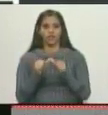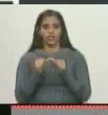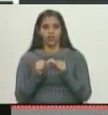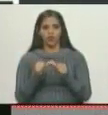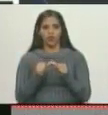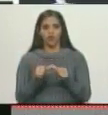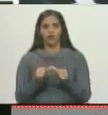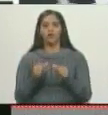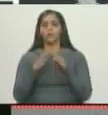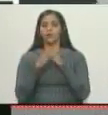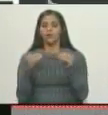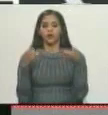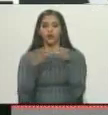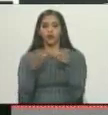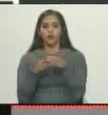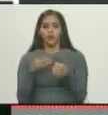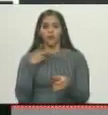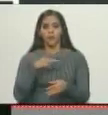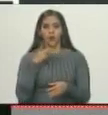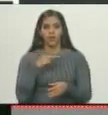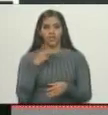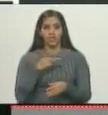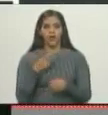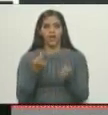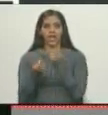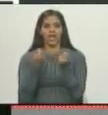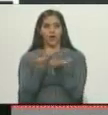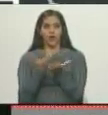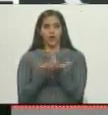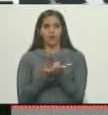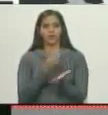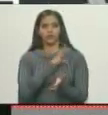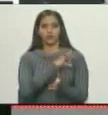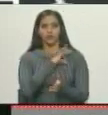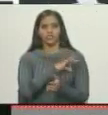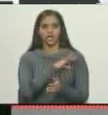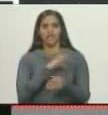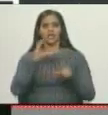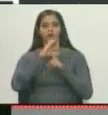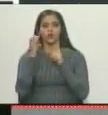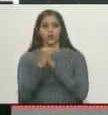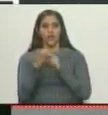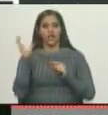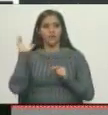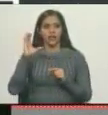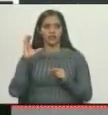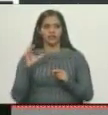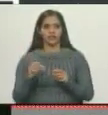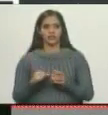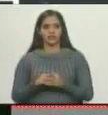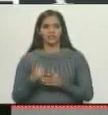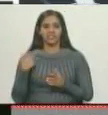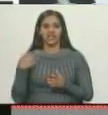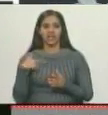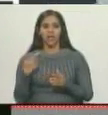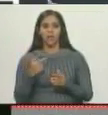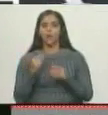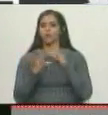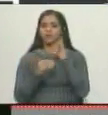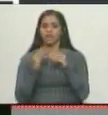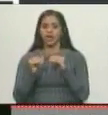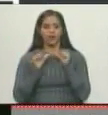todos los sectores políticos, económicos, sociales, culturales del país. Tenemos un diálogo